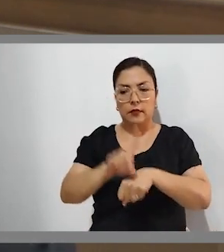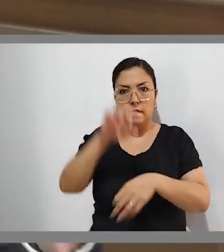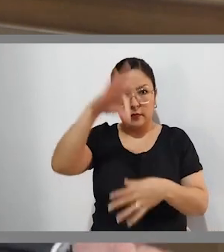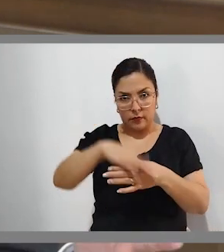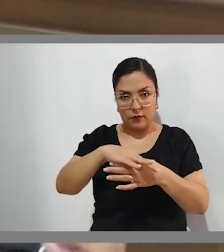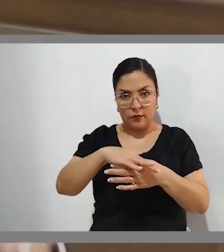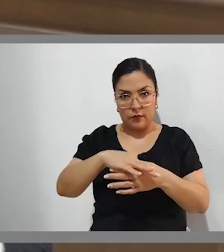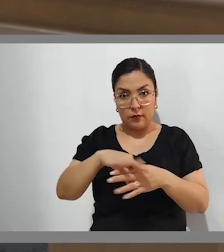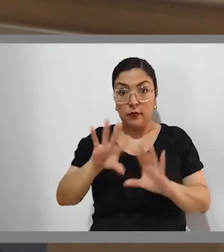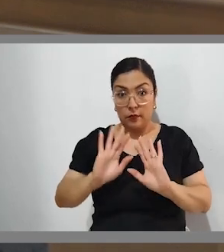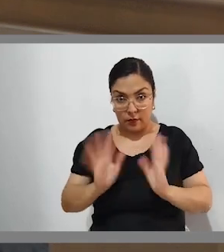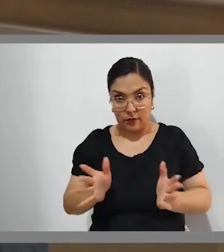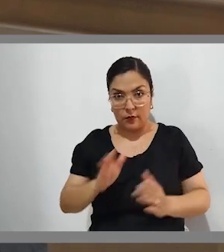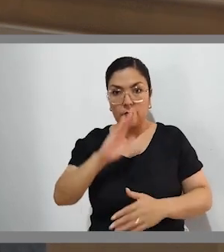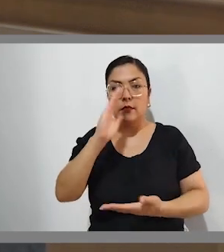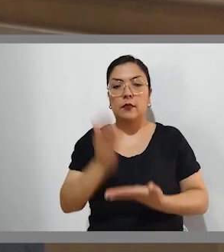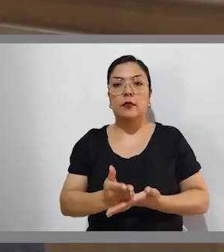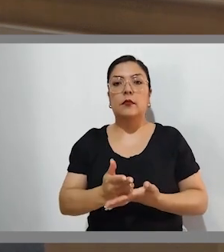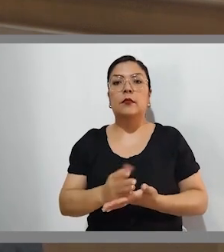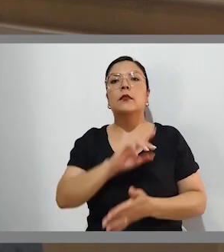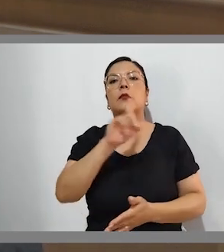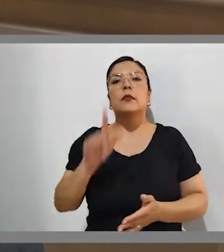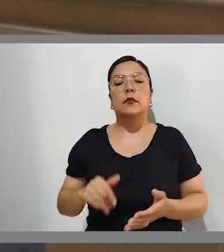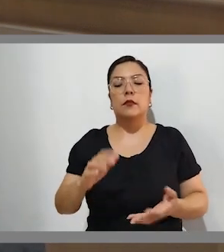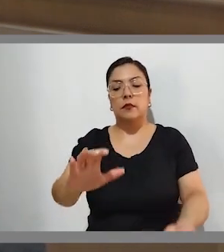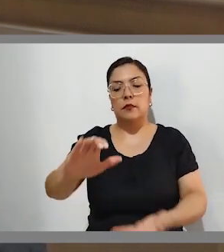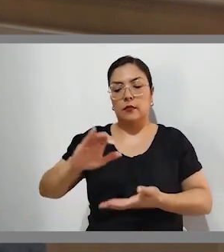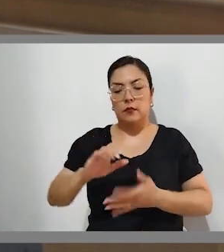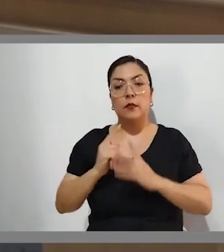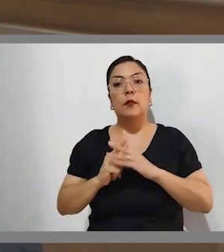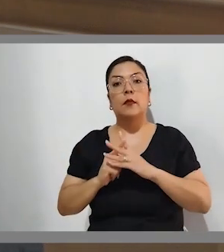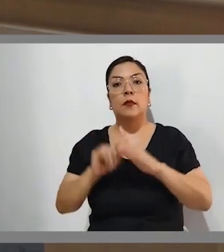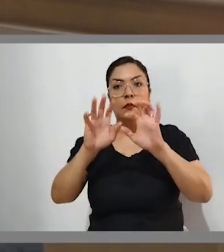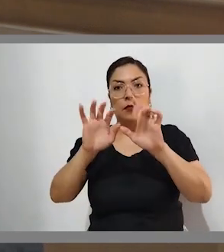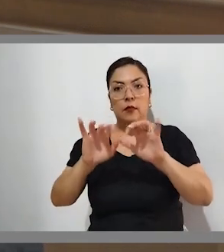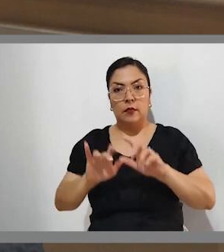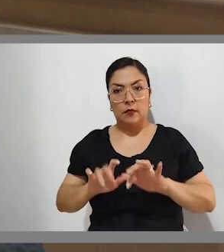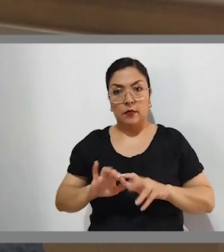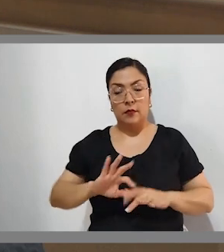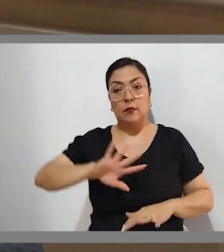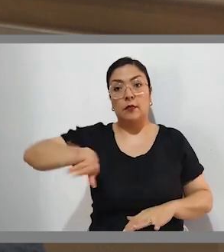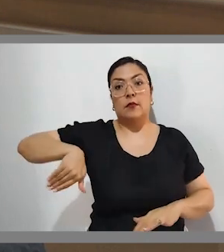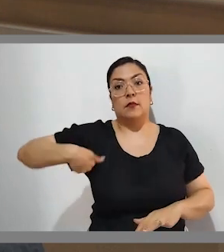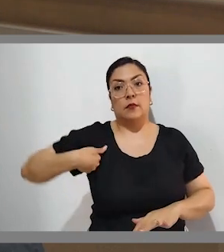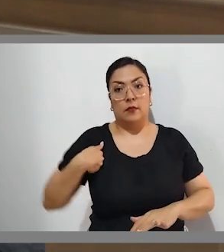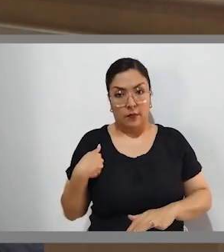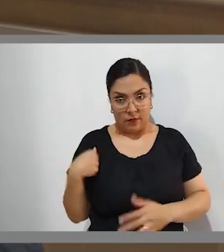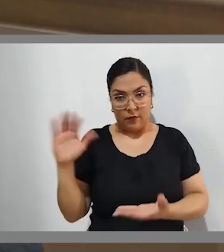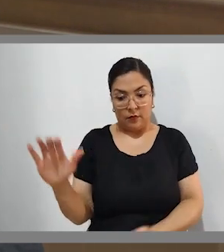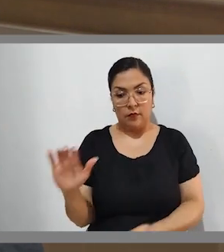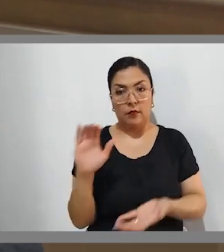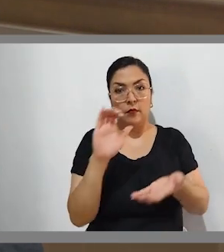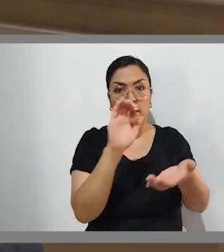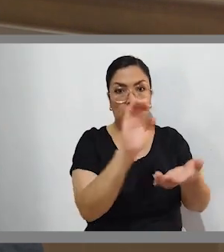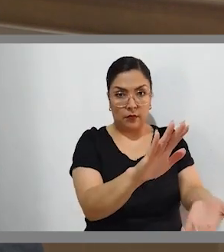se recuentan por los comités, lo regresan al instituto, se resguardan estos paquetes hasta la conclusión